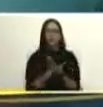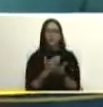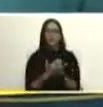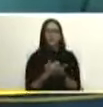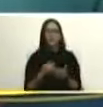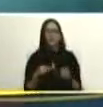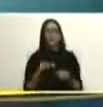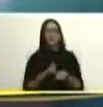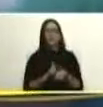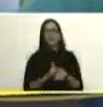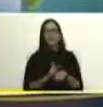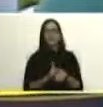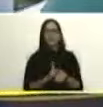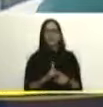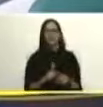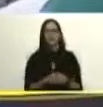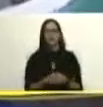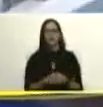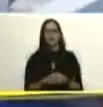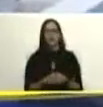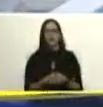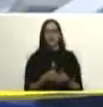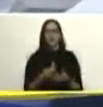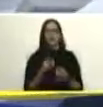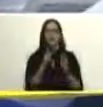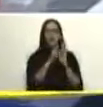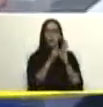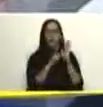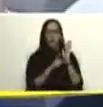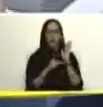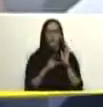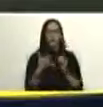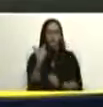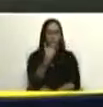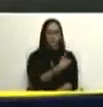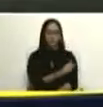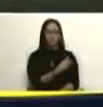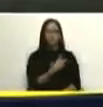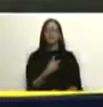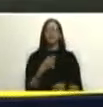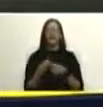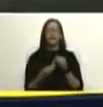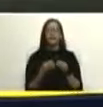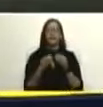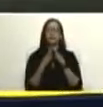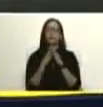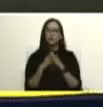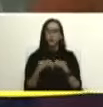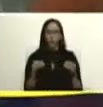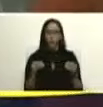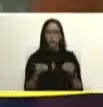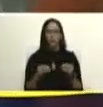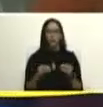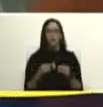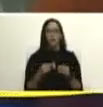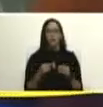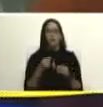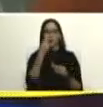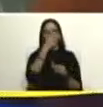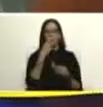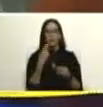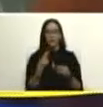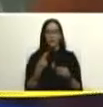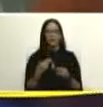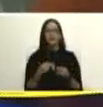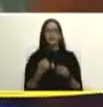está médico, el programa de inmunizaciones, presidente, garantizar todo el complemento del Ministerio